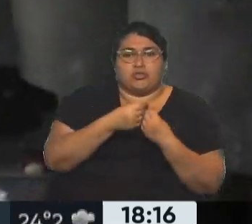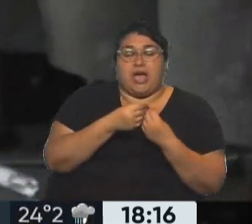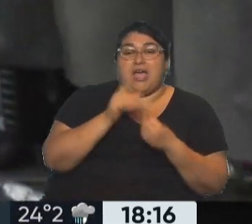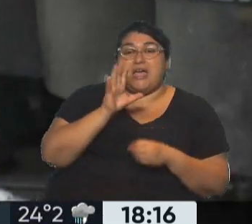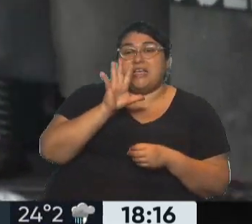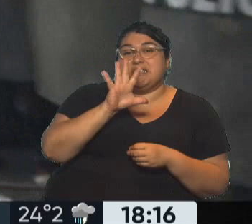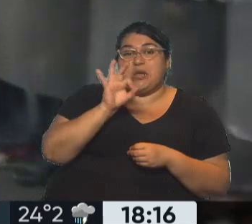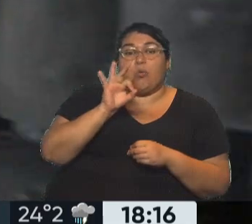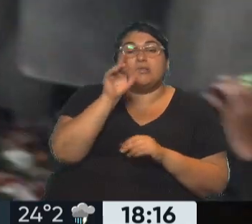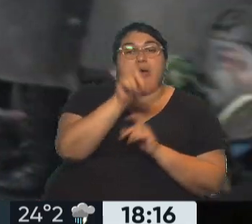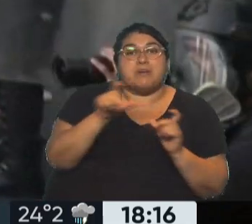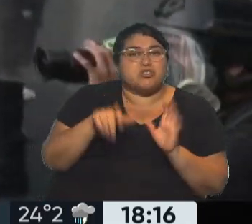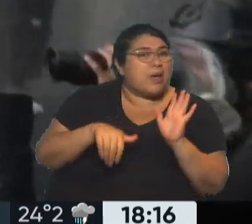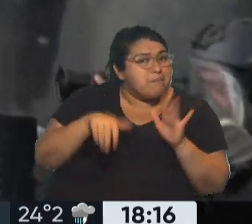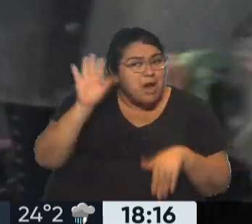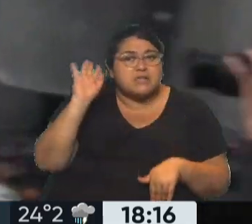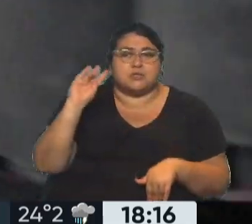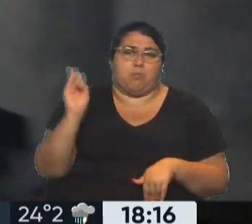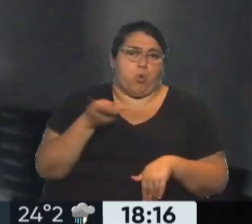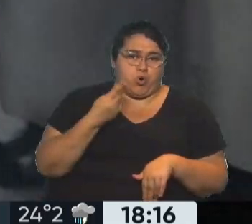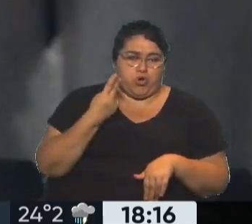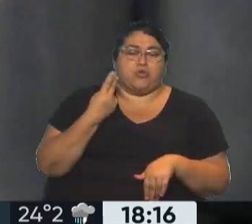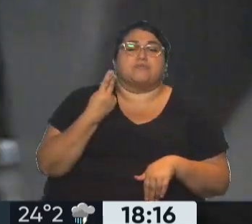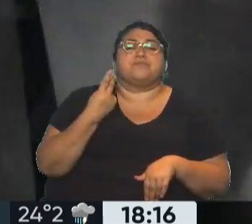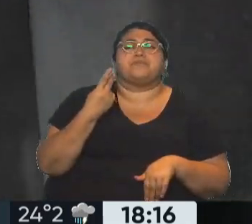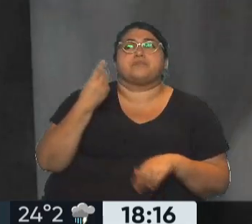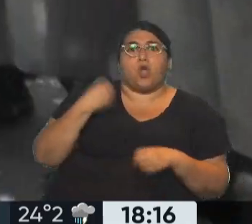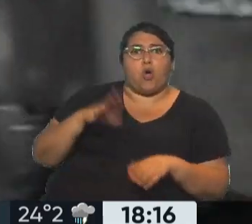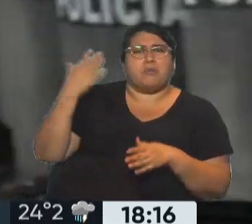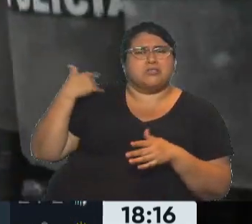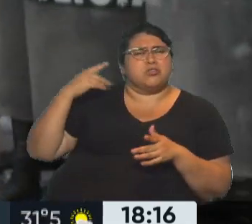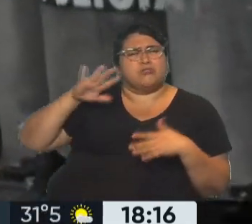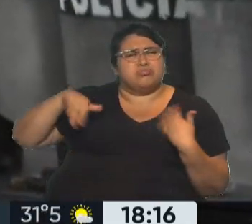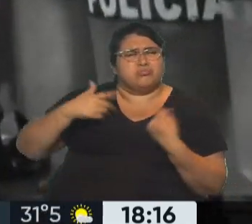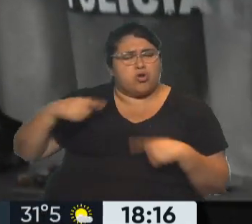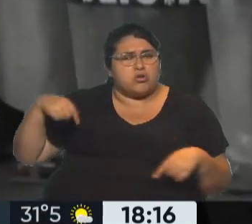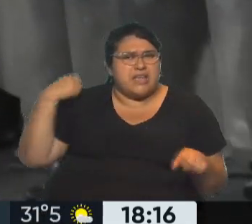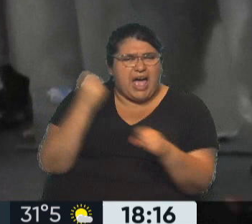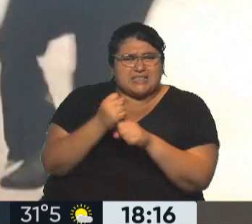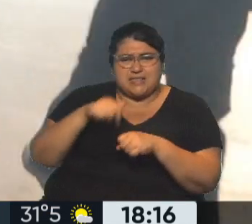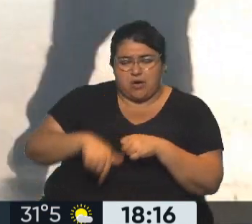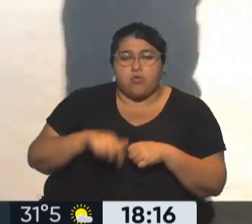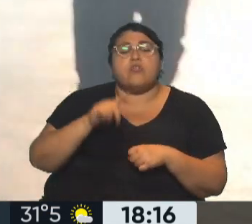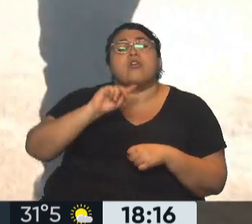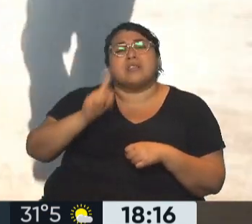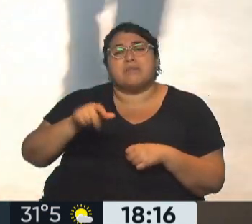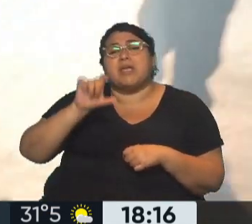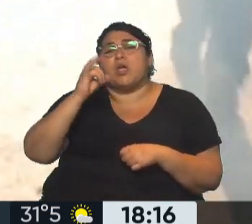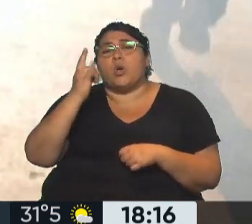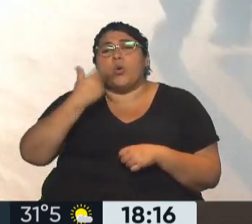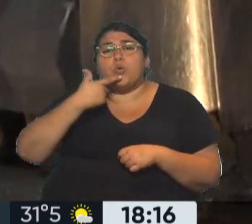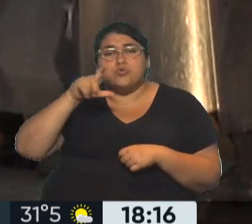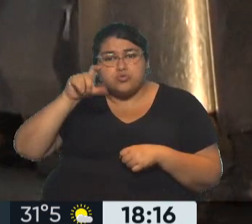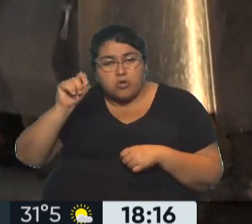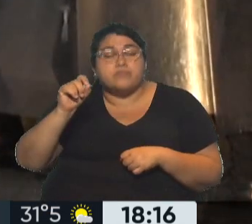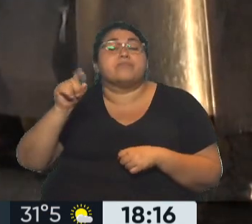comienzo de las protestas en Perú. Otra de las ciudades que también se están manifestando es Cusco. De hecho, tanto